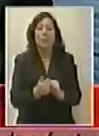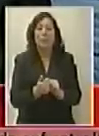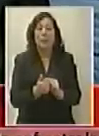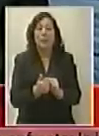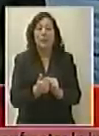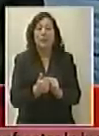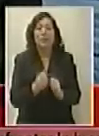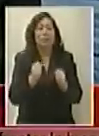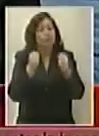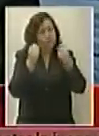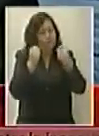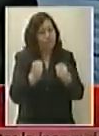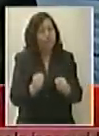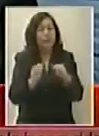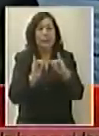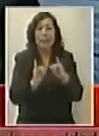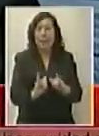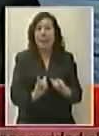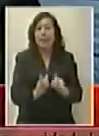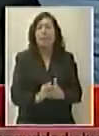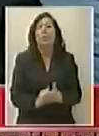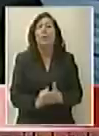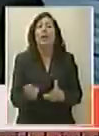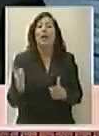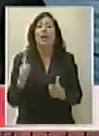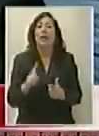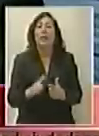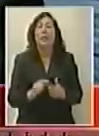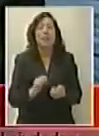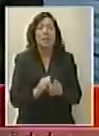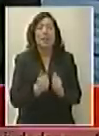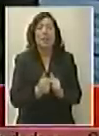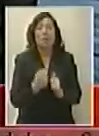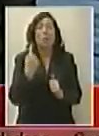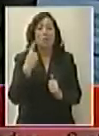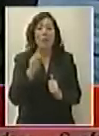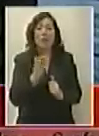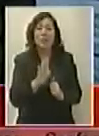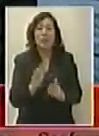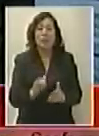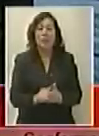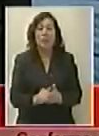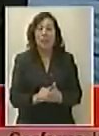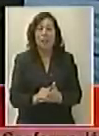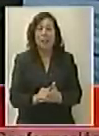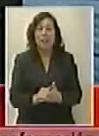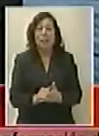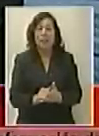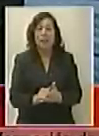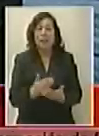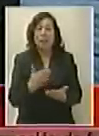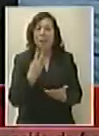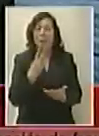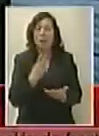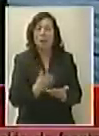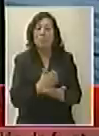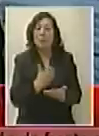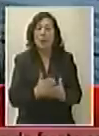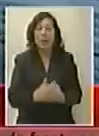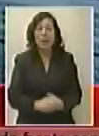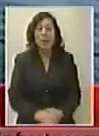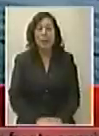se han resistido y se seguirán resistiendo a esta Reforma por eso está surgiendo lo que vemos